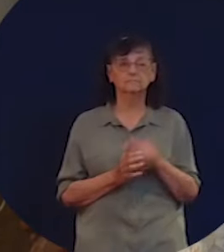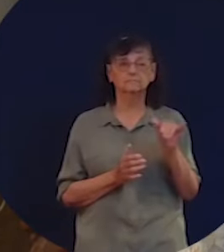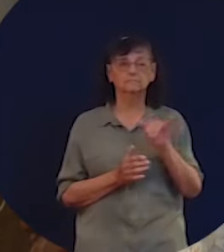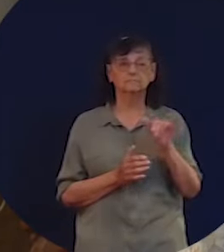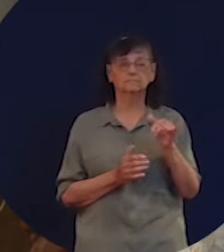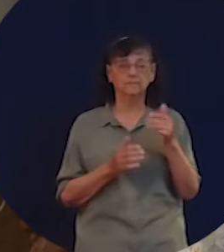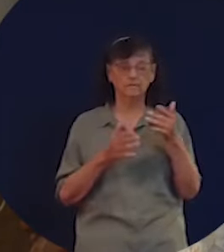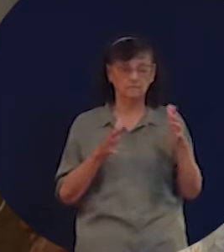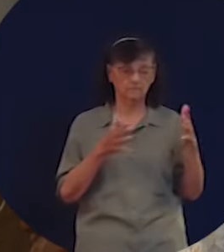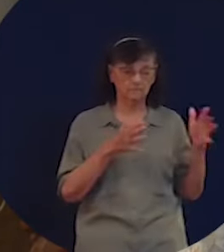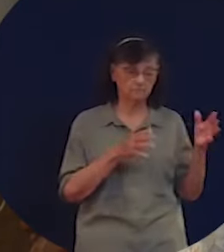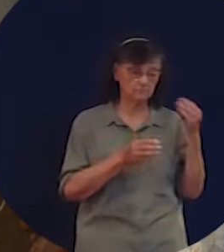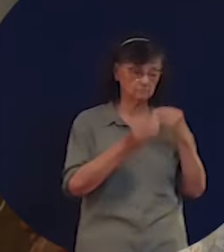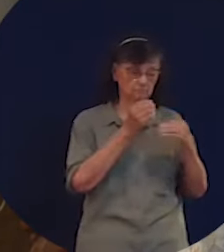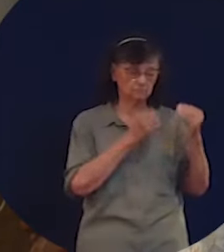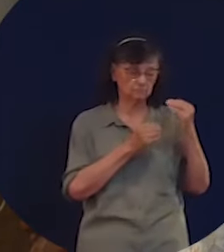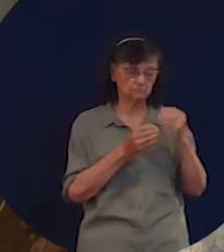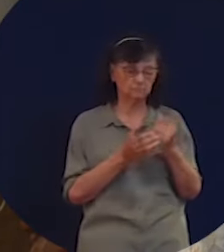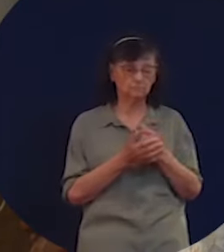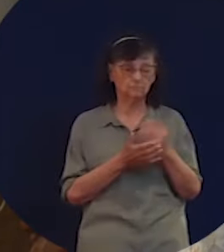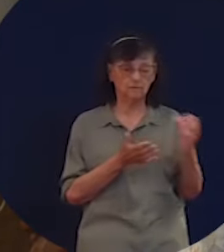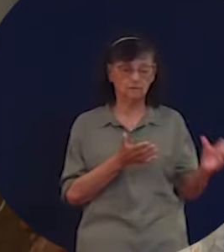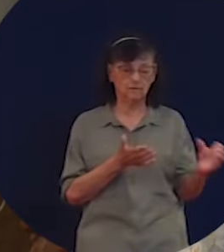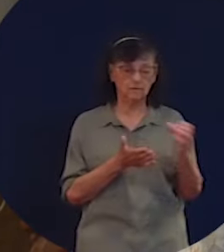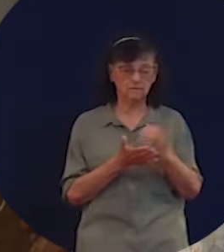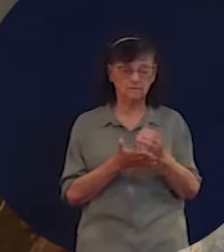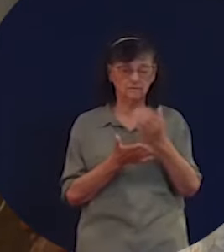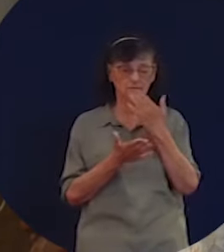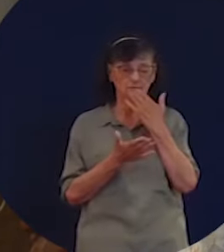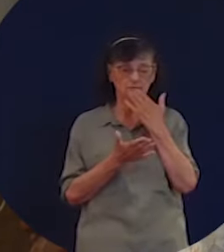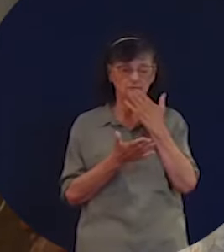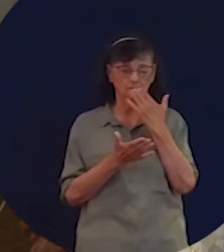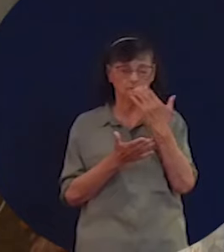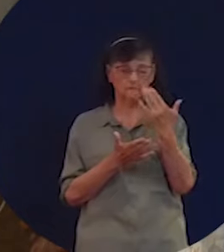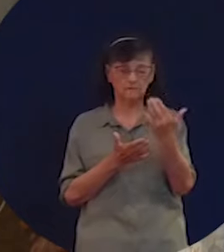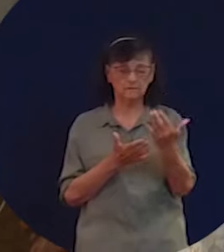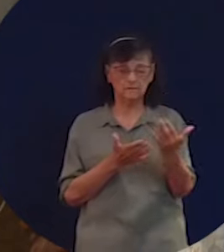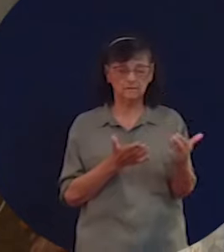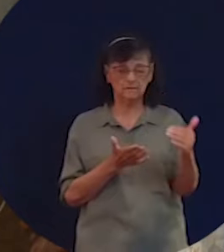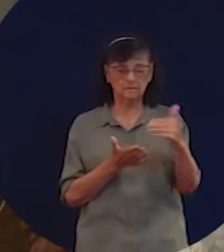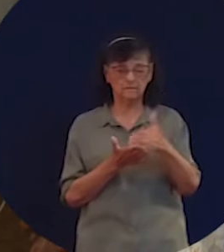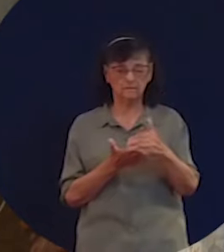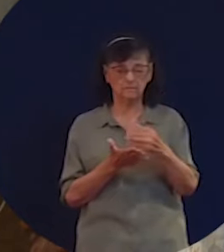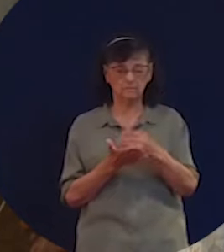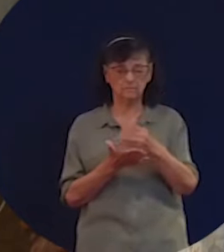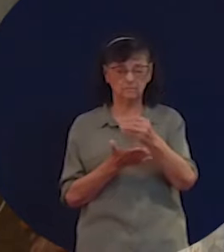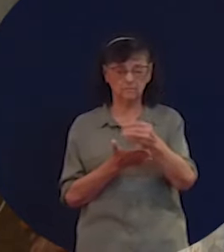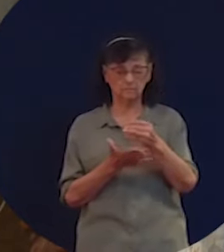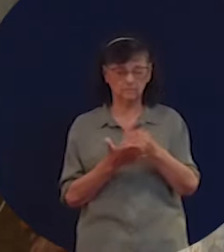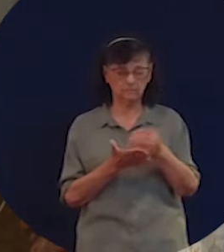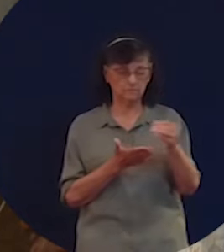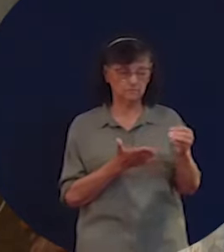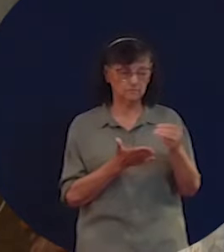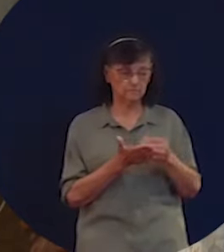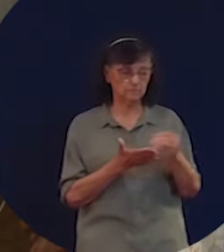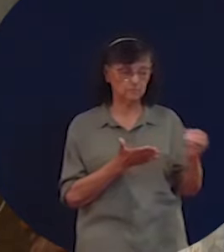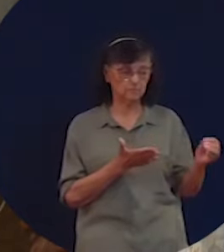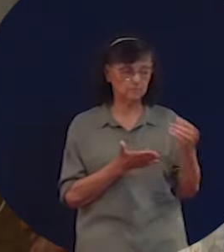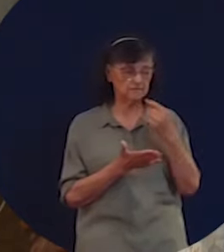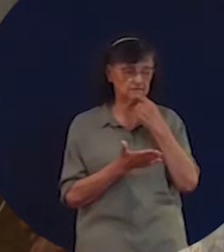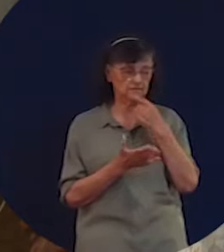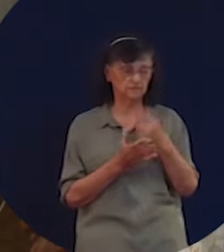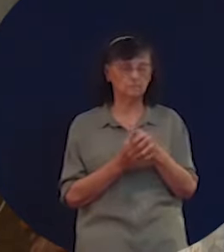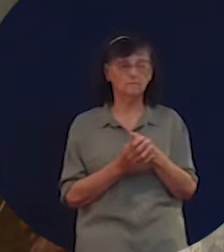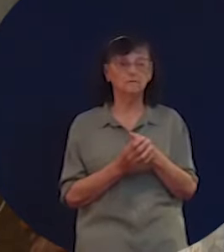Del mismo modo, acabada la cena, tomó el cáliz, y dándote gracias de nuevo, lo pasó a sus